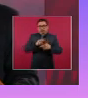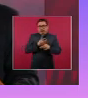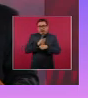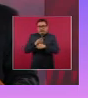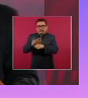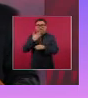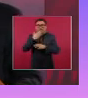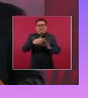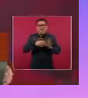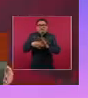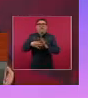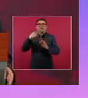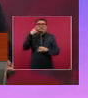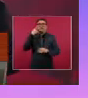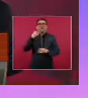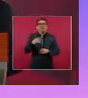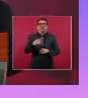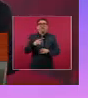aquí se ha dicho,